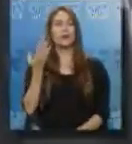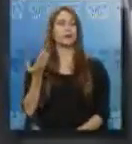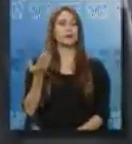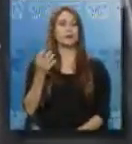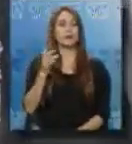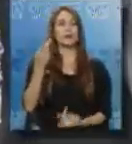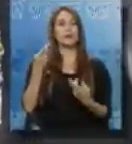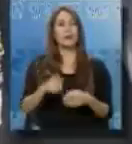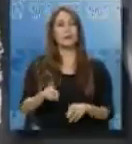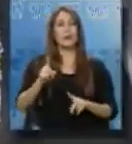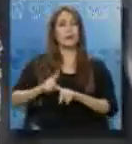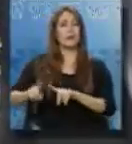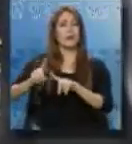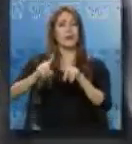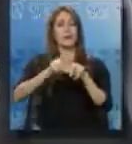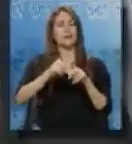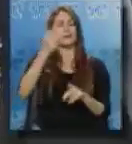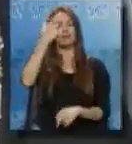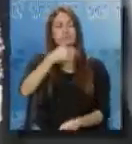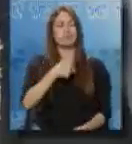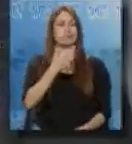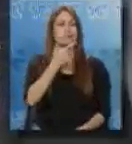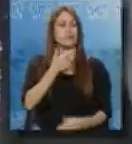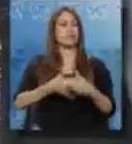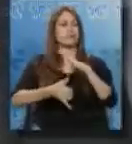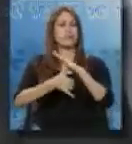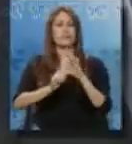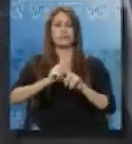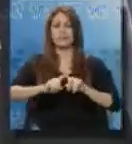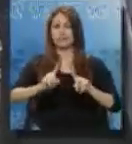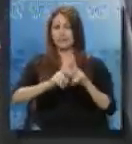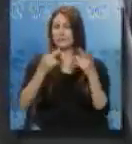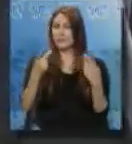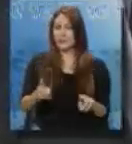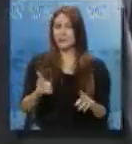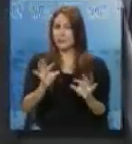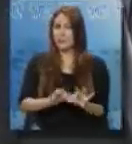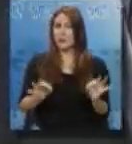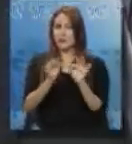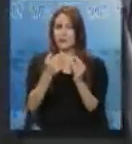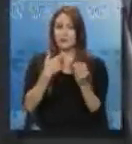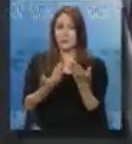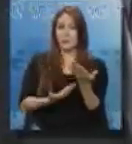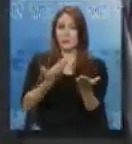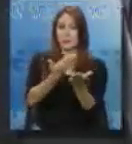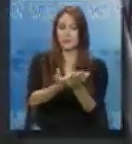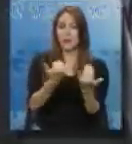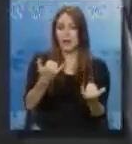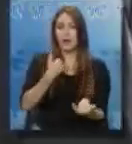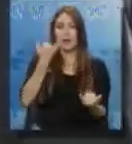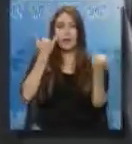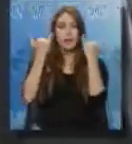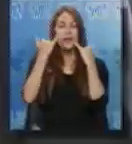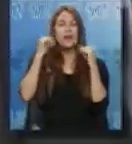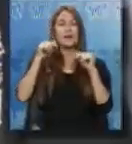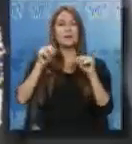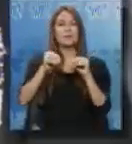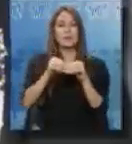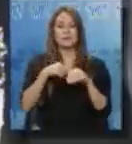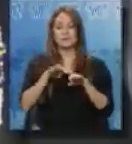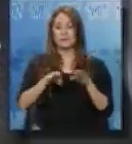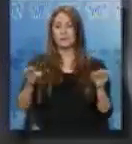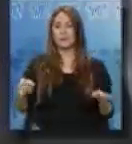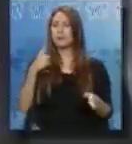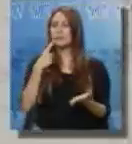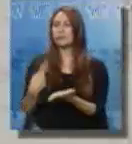los colectivos de las diversidades sexuales, desde el medio ambiente y todo, que también tenemos nuestras propuestas y que estamos aportando aquí en una mesa de unidad